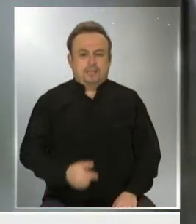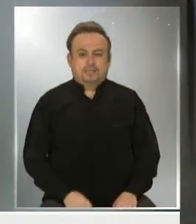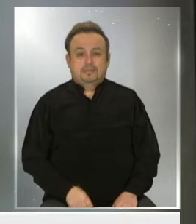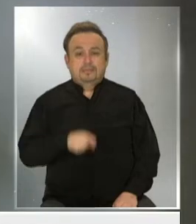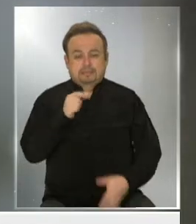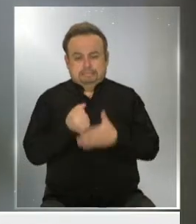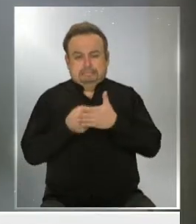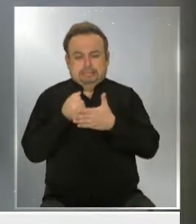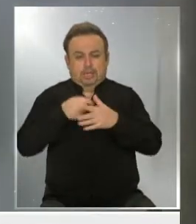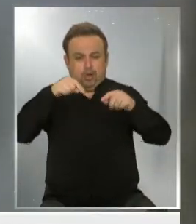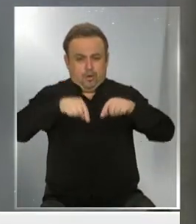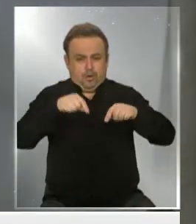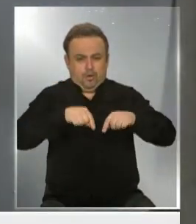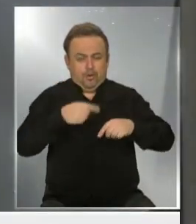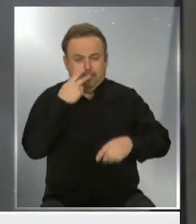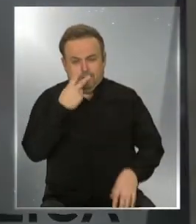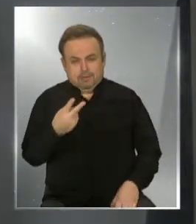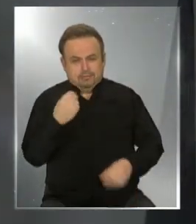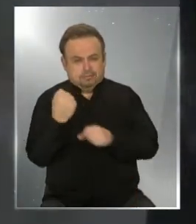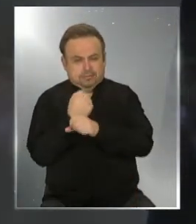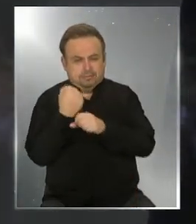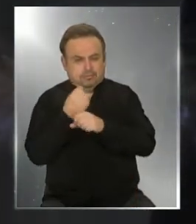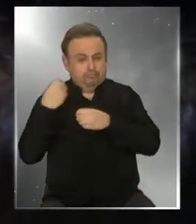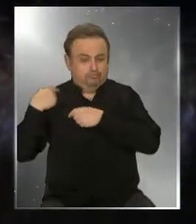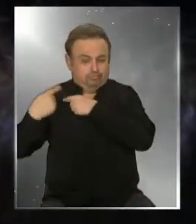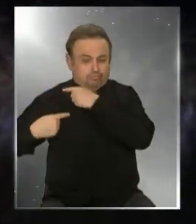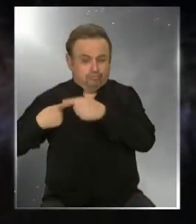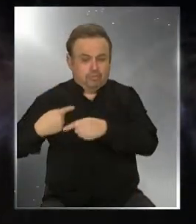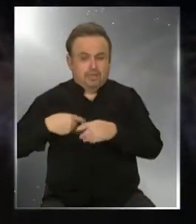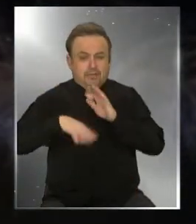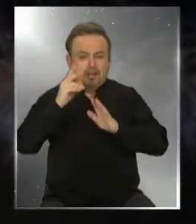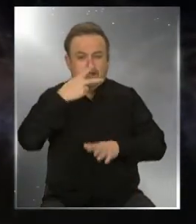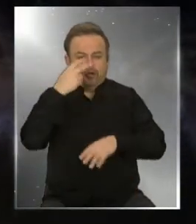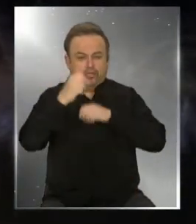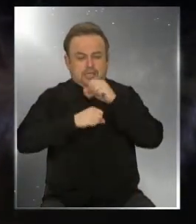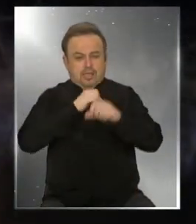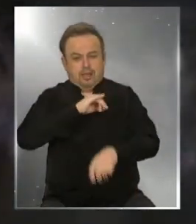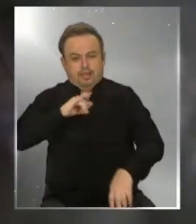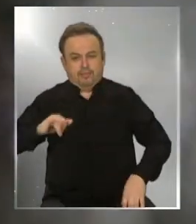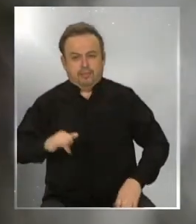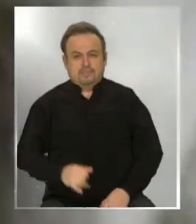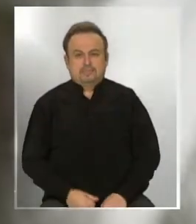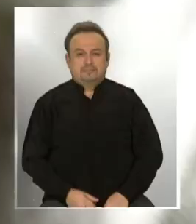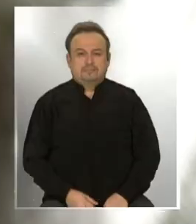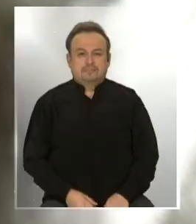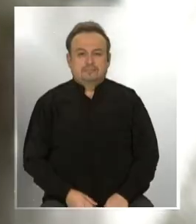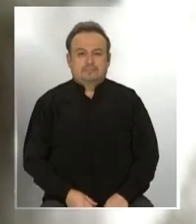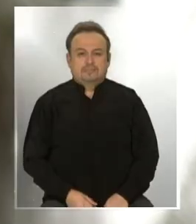esas que hoy admiran su obra y su legado más de 200 años después.